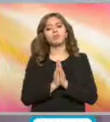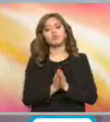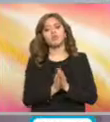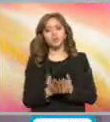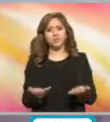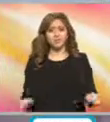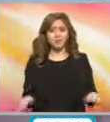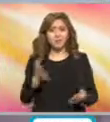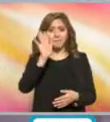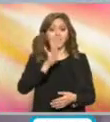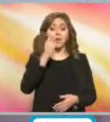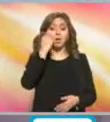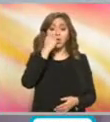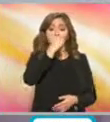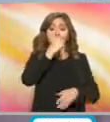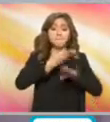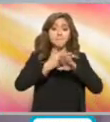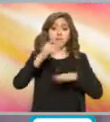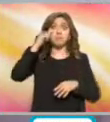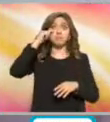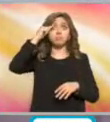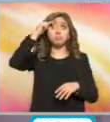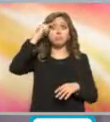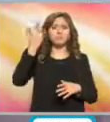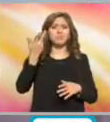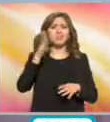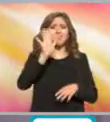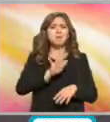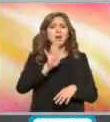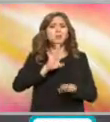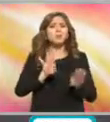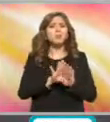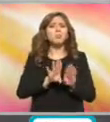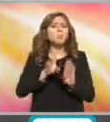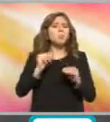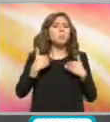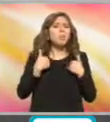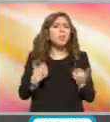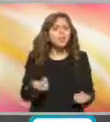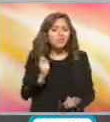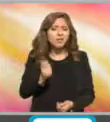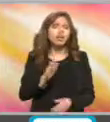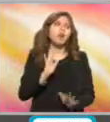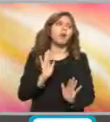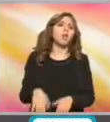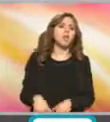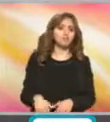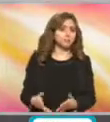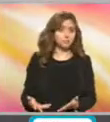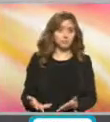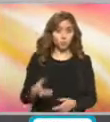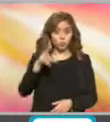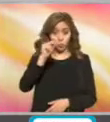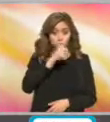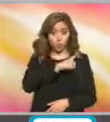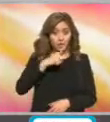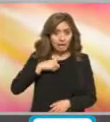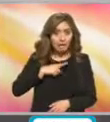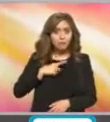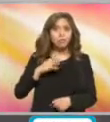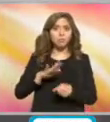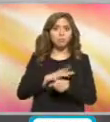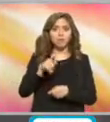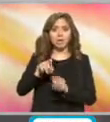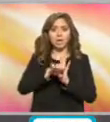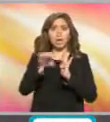dicen, ¿no? Exactamente. Como de no entiendo cuál es realmente tu problema, Claro. ¿no? Aquí es muy importante que no invalide sus sentimientos. Si él te Sí. dice